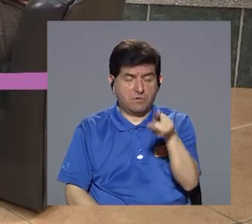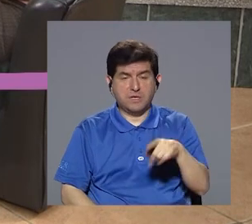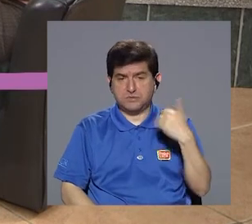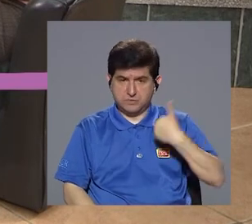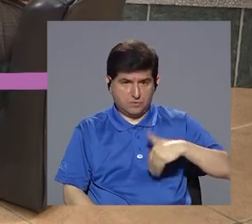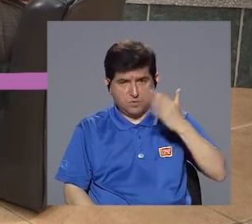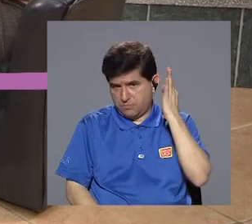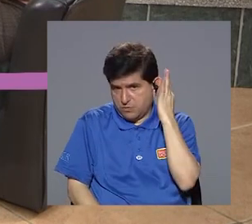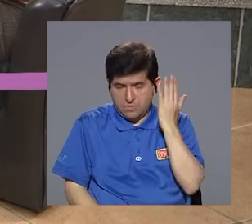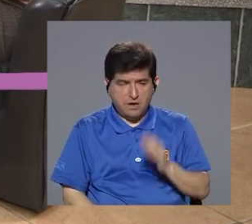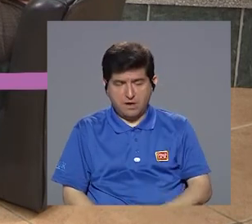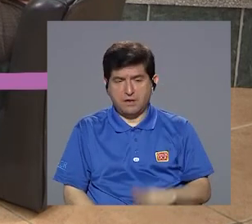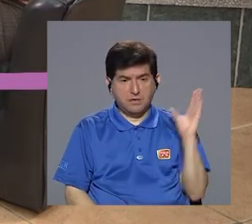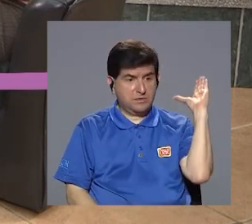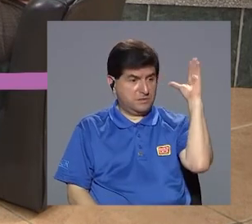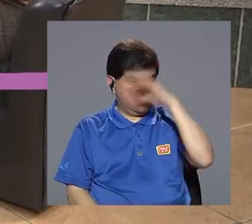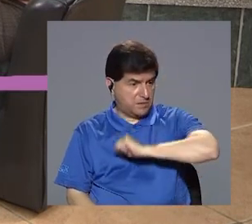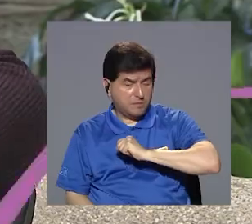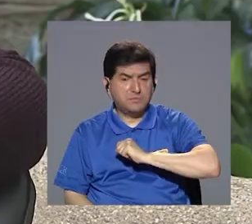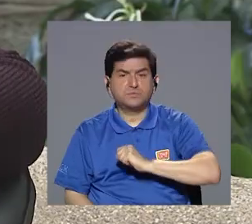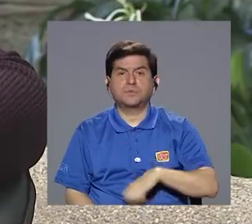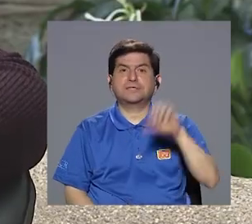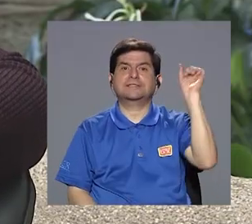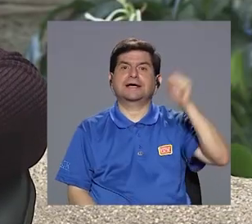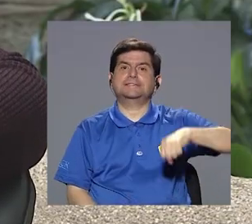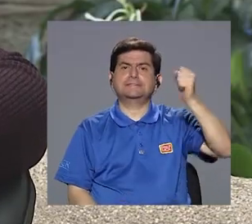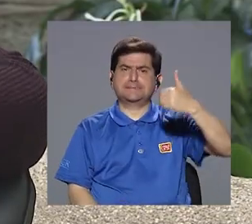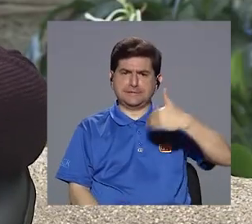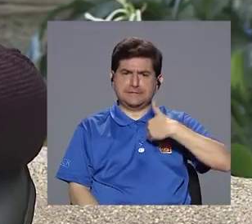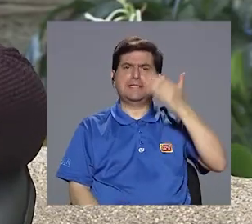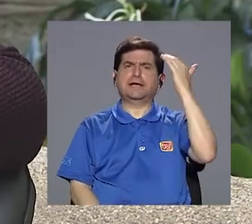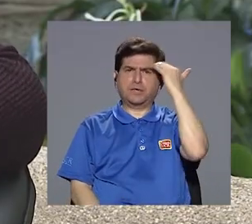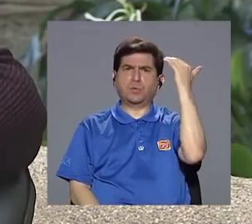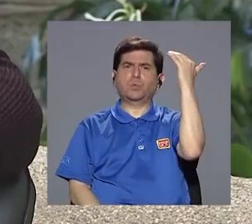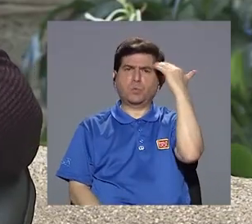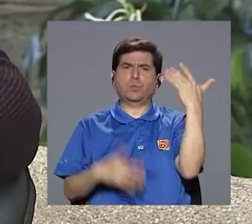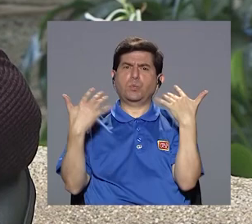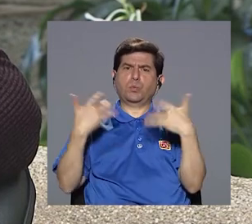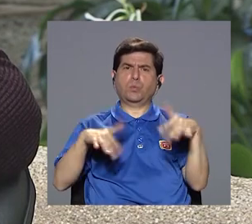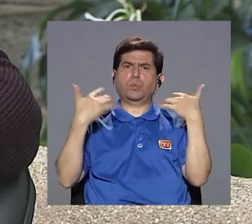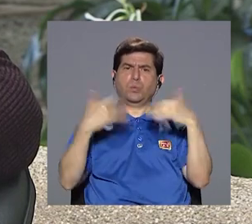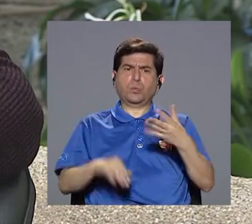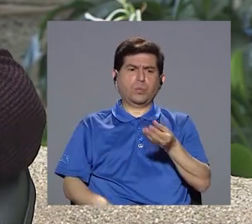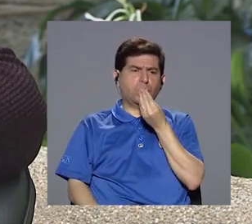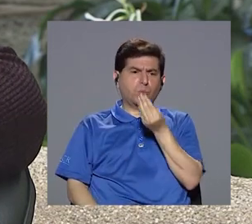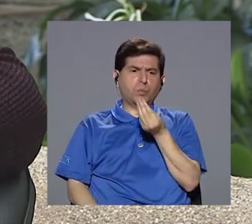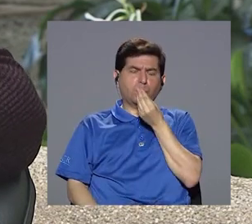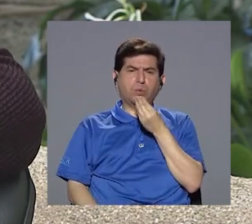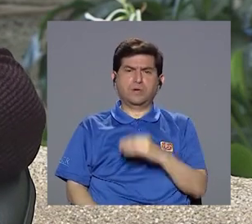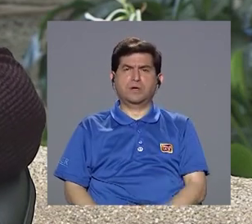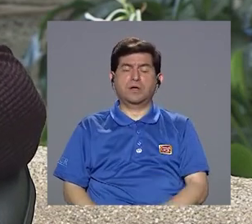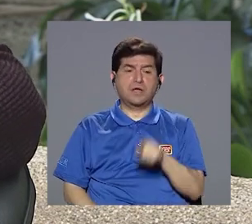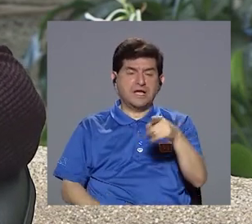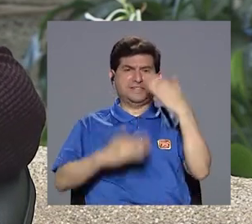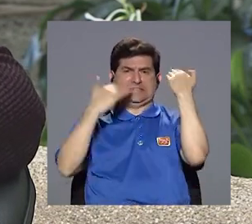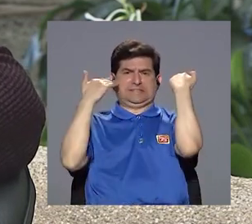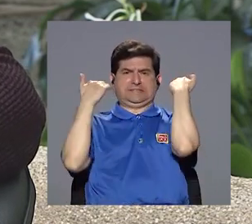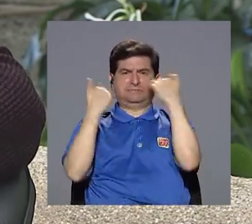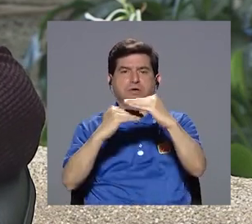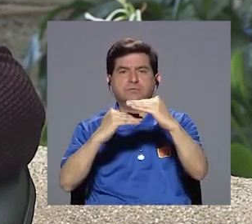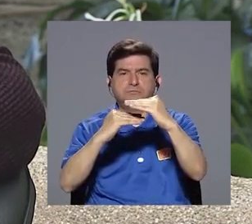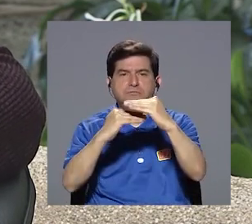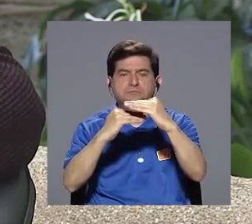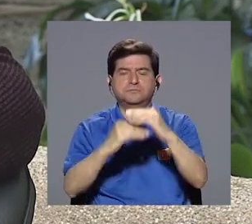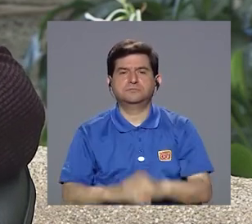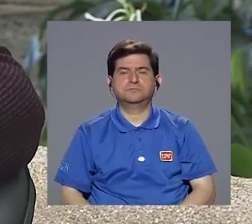ellas, encontramos que sí, realmente tienen un gran Toda la conocimiento sobre la información. alimentación y esto